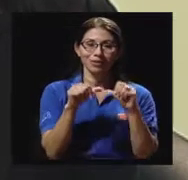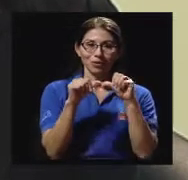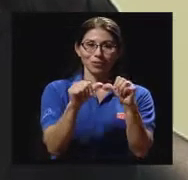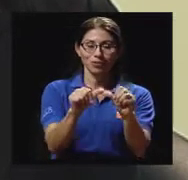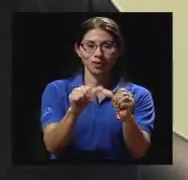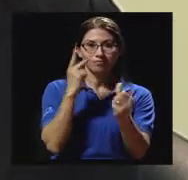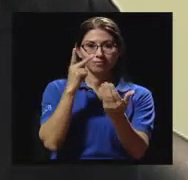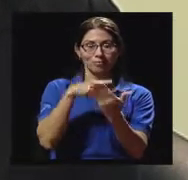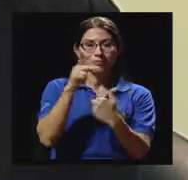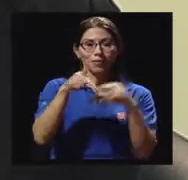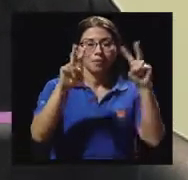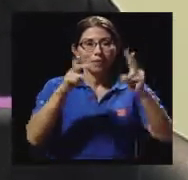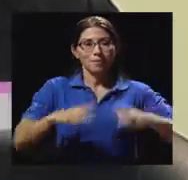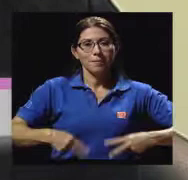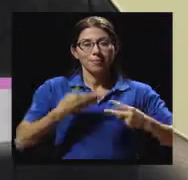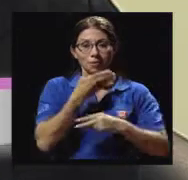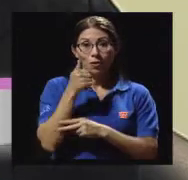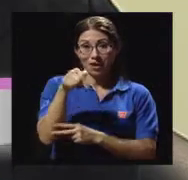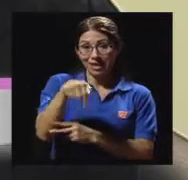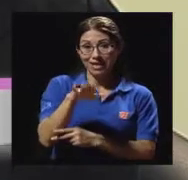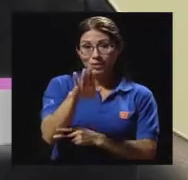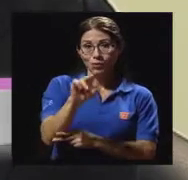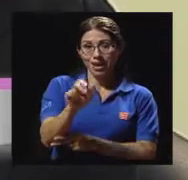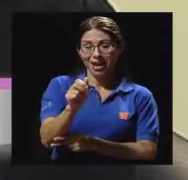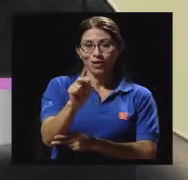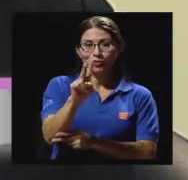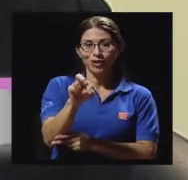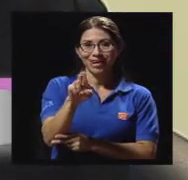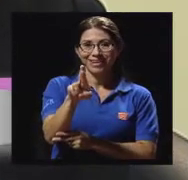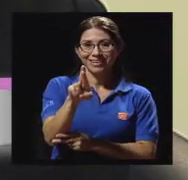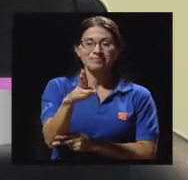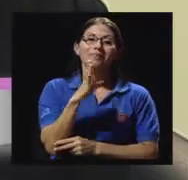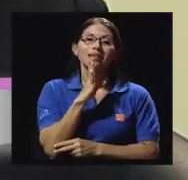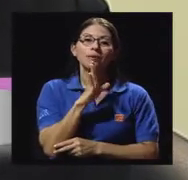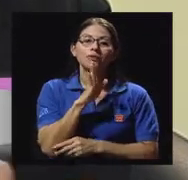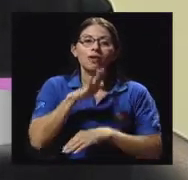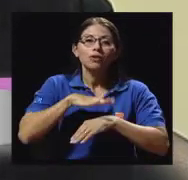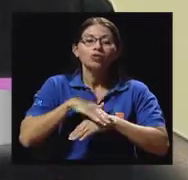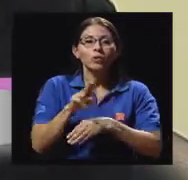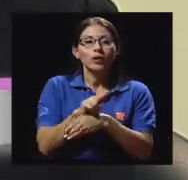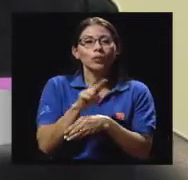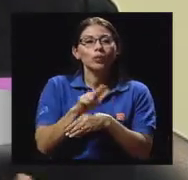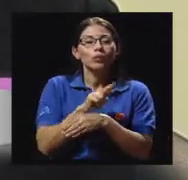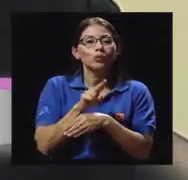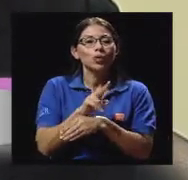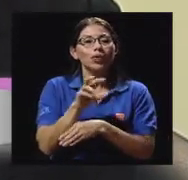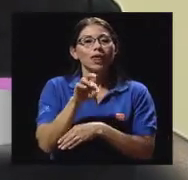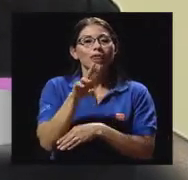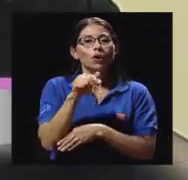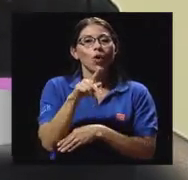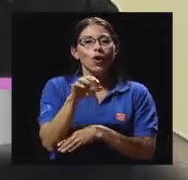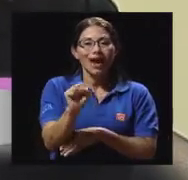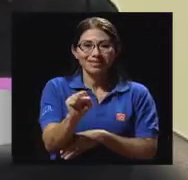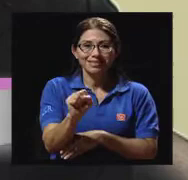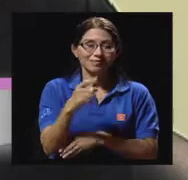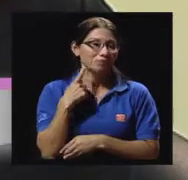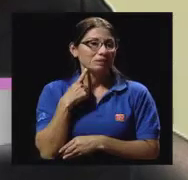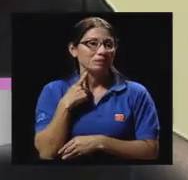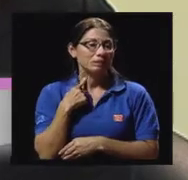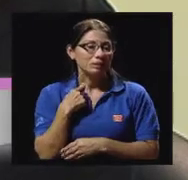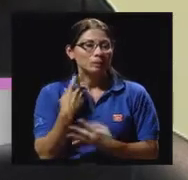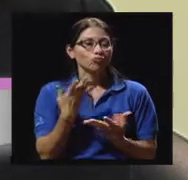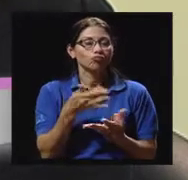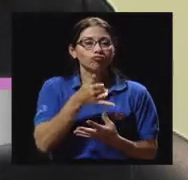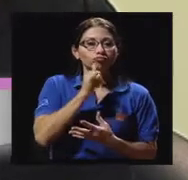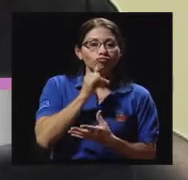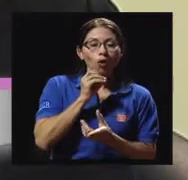Gracias por continuar con su programa Vivir Mejor aquí en su canal UCR. Estamos conversando sobre el consumo de drogas, la drogadicción específicamente, y para